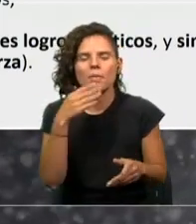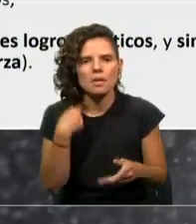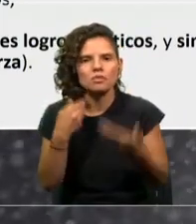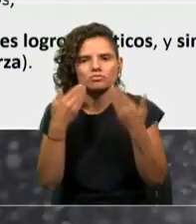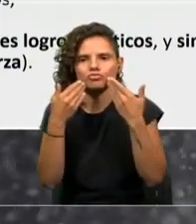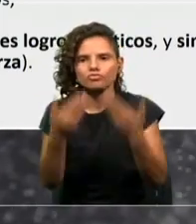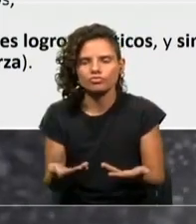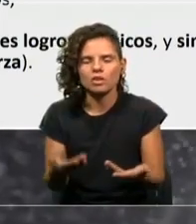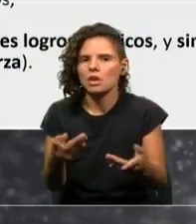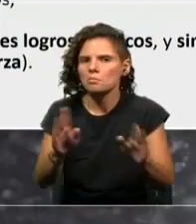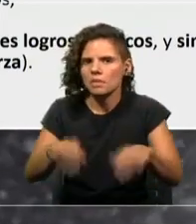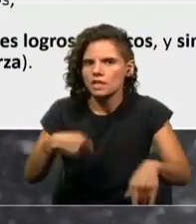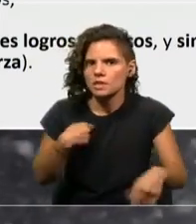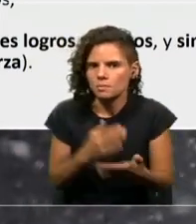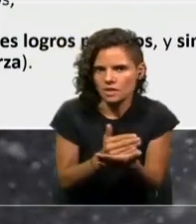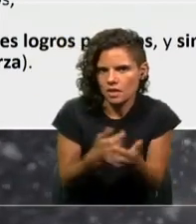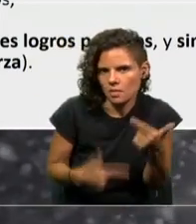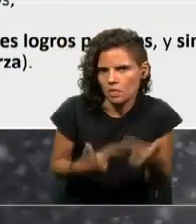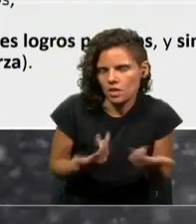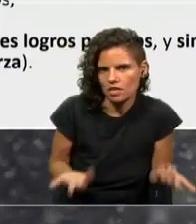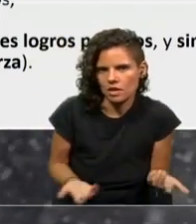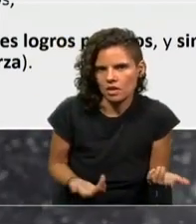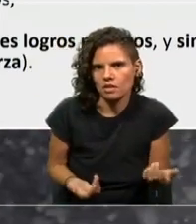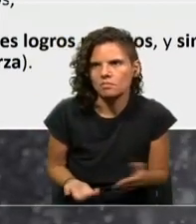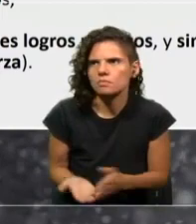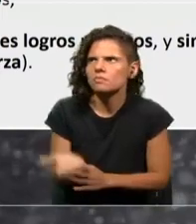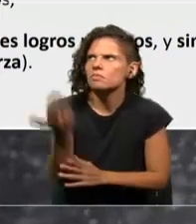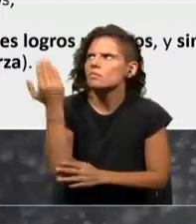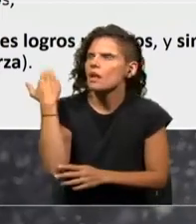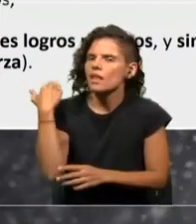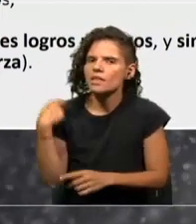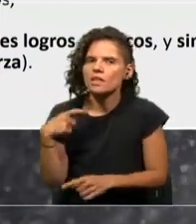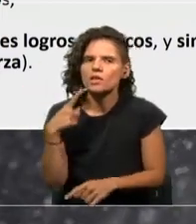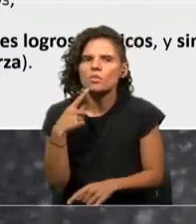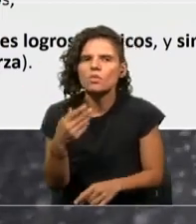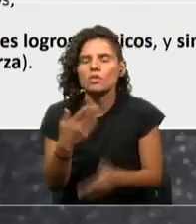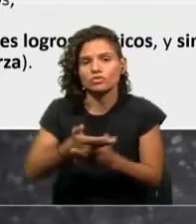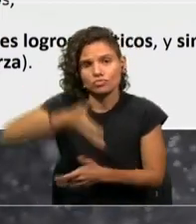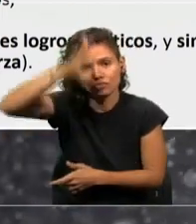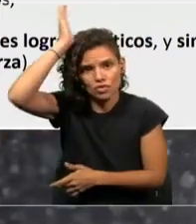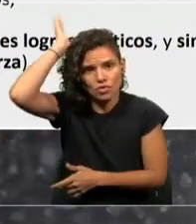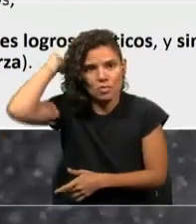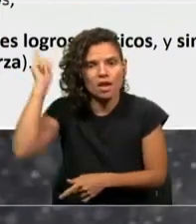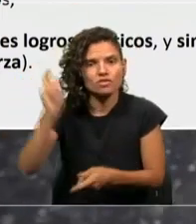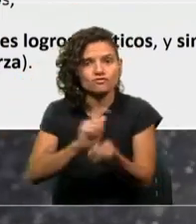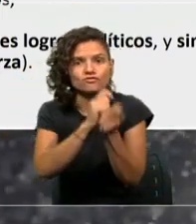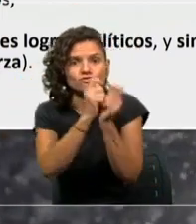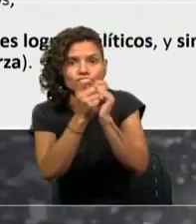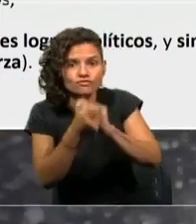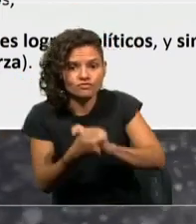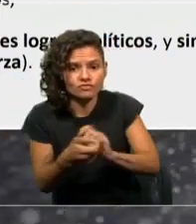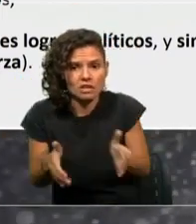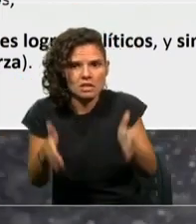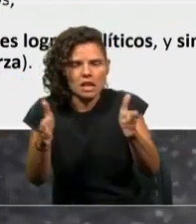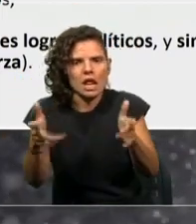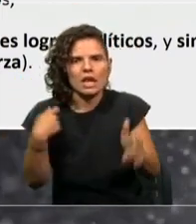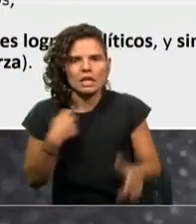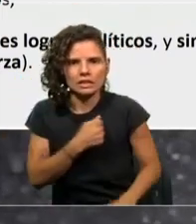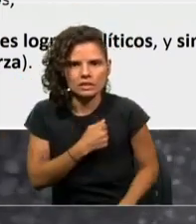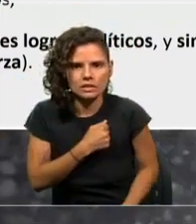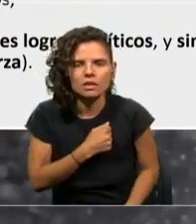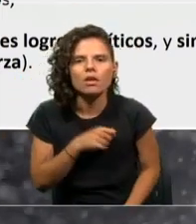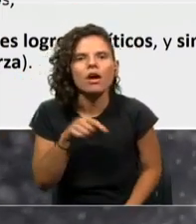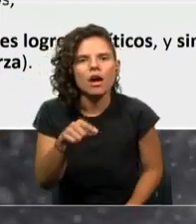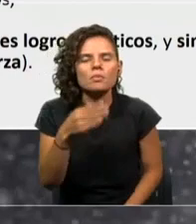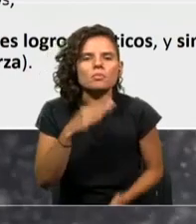misma estrategia política. Más antiguo, la transformación del Imperio Romano en cristiano, ya que llevó a cambios políticos enormes, como por